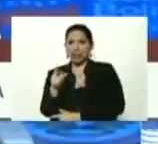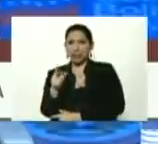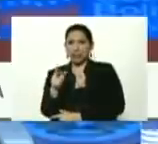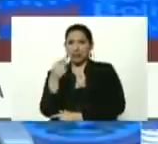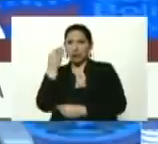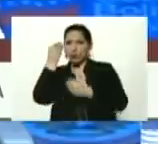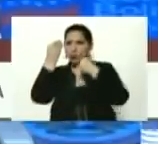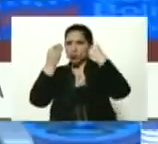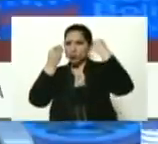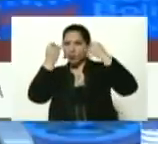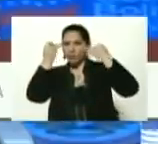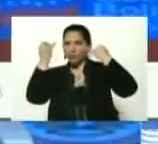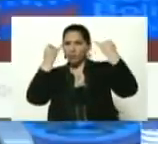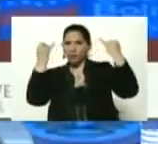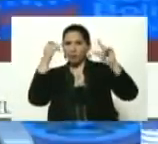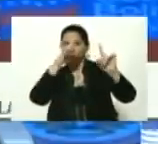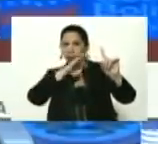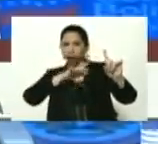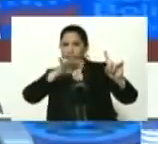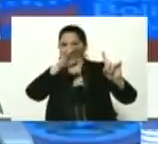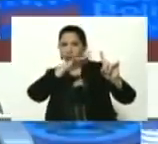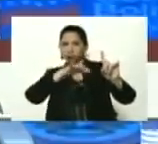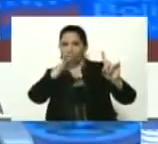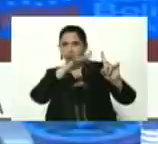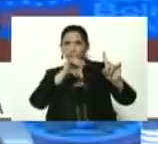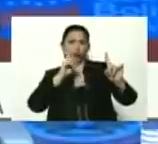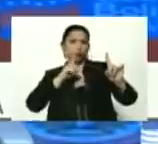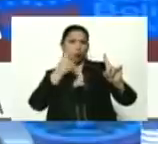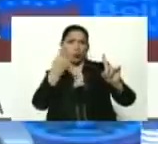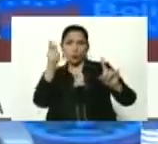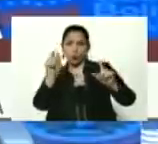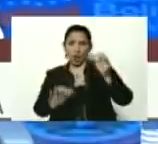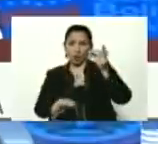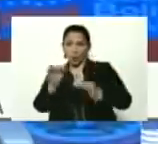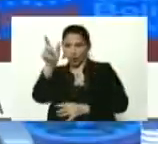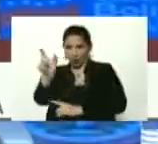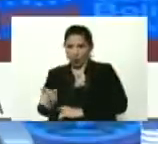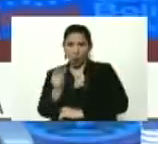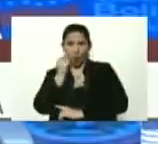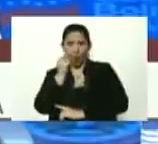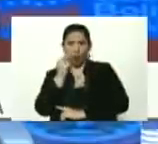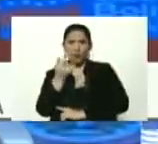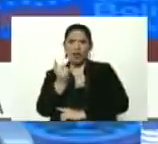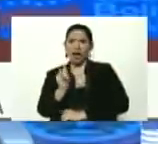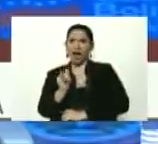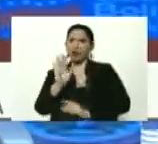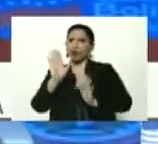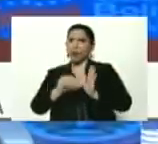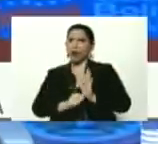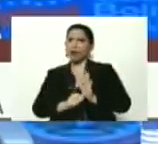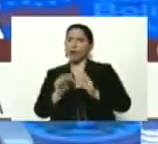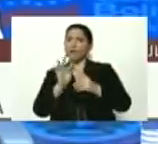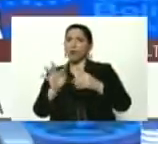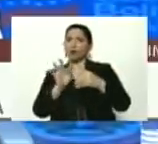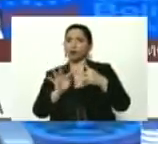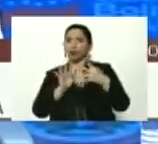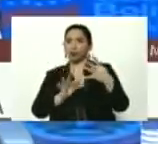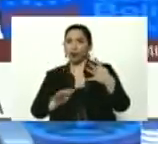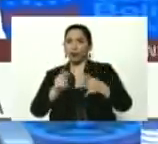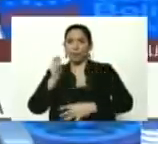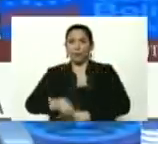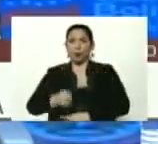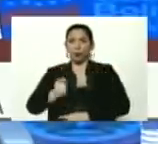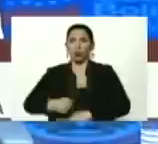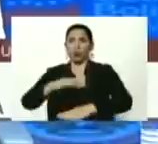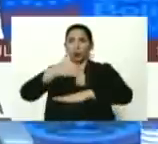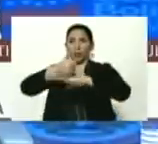intelectual de este entramado. Un abogado que está usurpando las funciones del Procurador